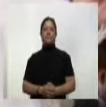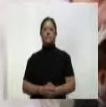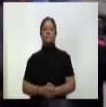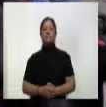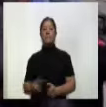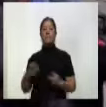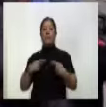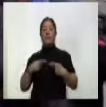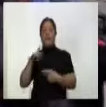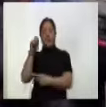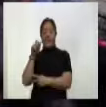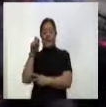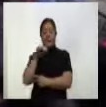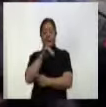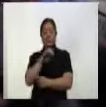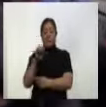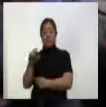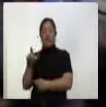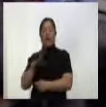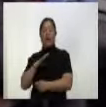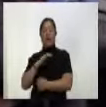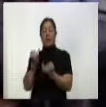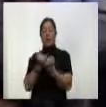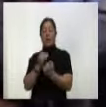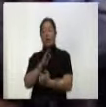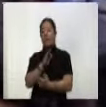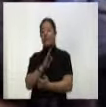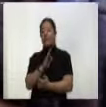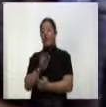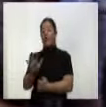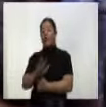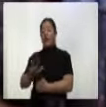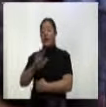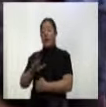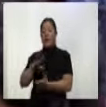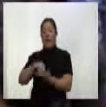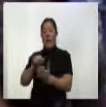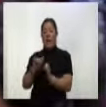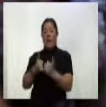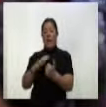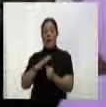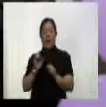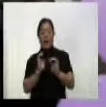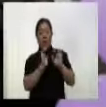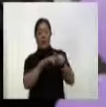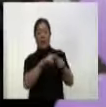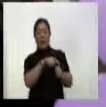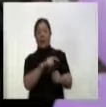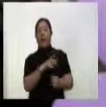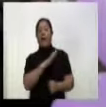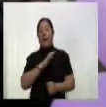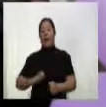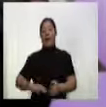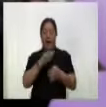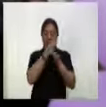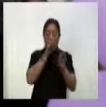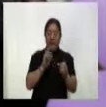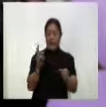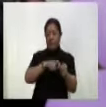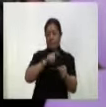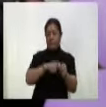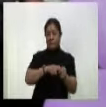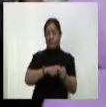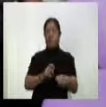Agremiados del Sindicato Mariano Escobedo y del Fondo de Aseguramiento Región Calpulalpan se sumaron a la campaña de Anabel Ábalos Empualteca rumbo a la